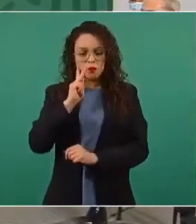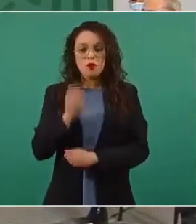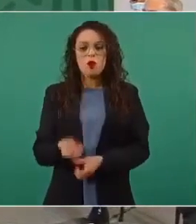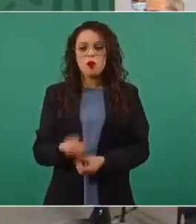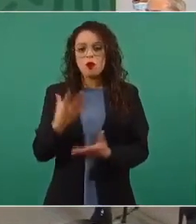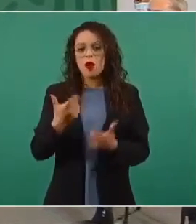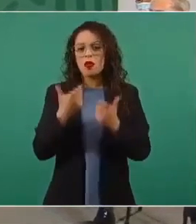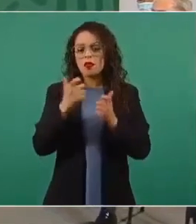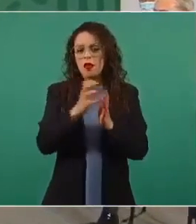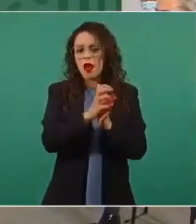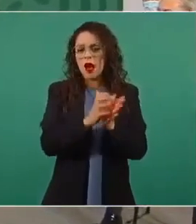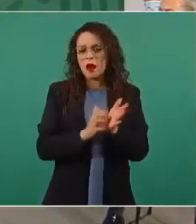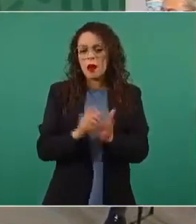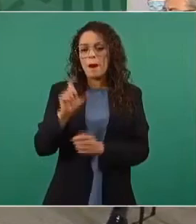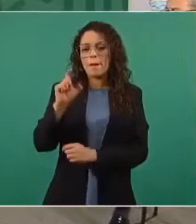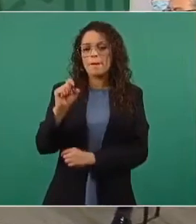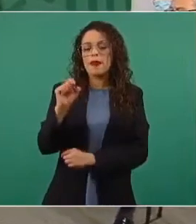20%.